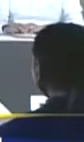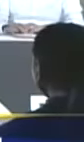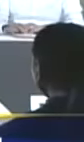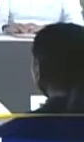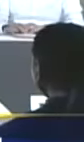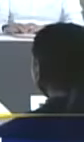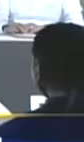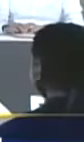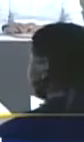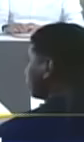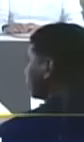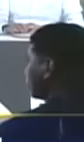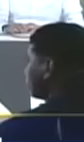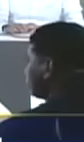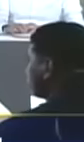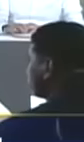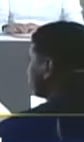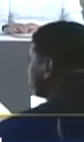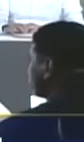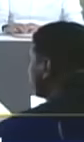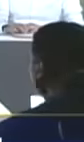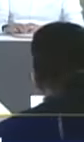sugirió Ernesto Villegas,